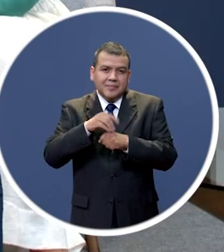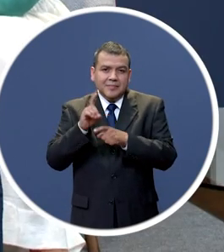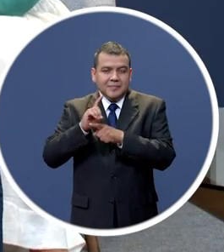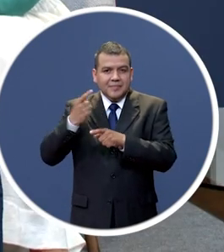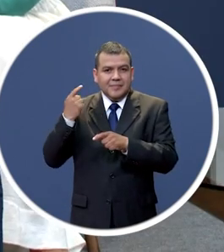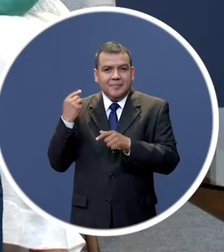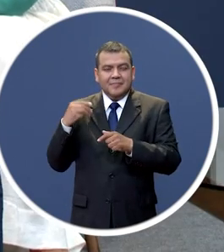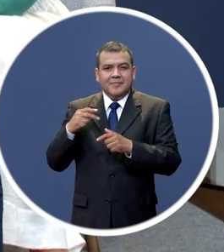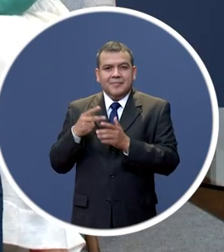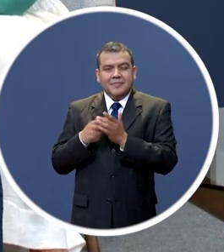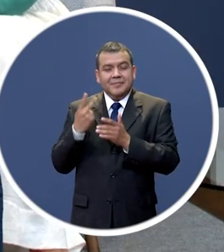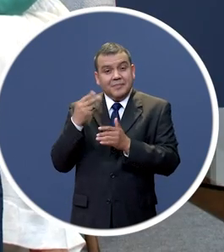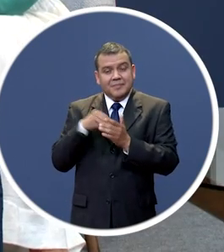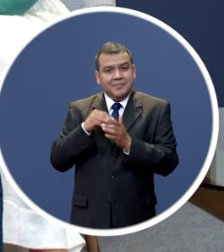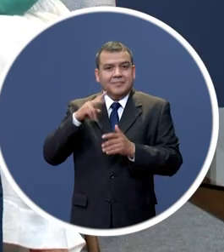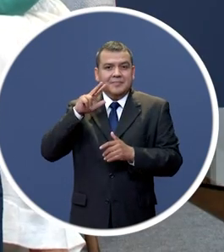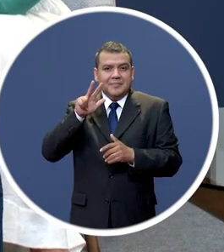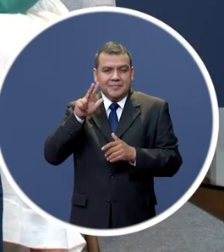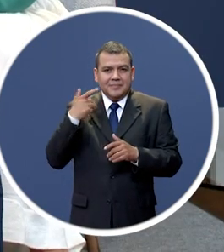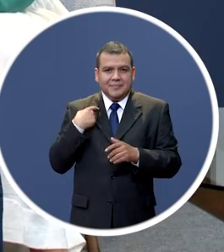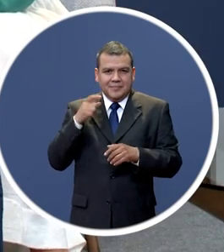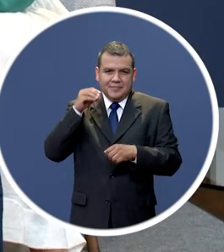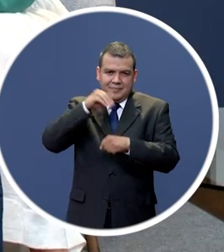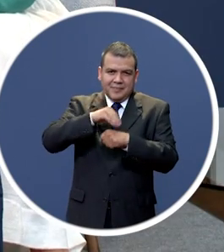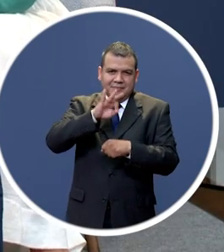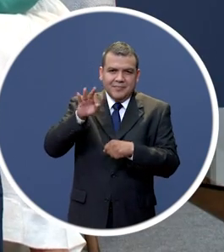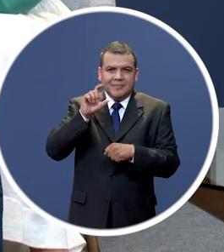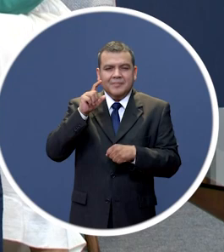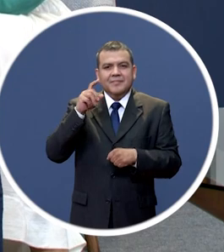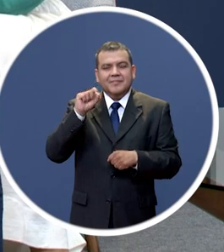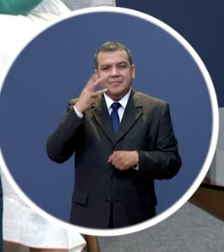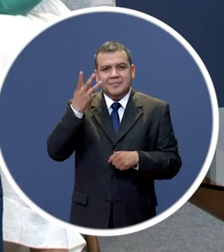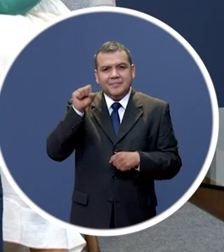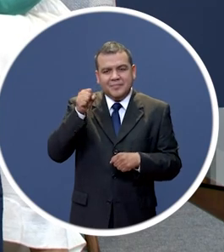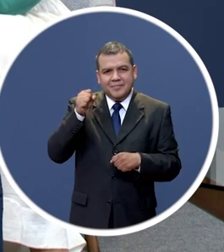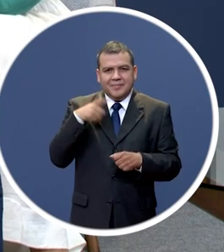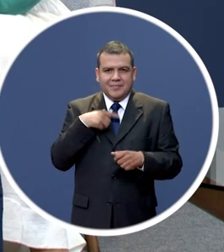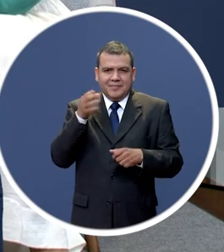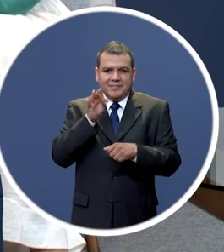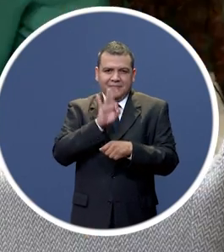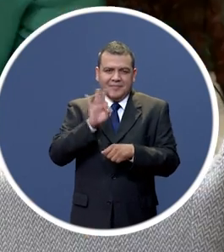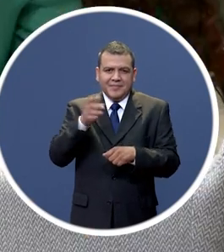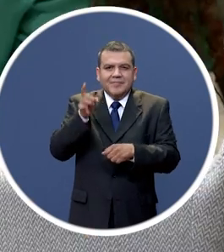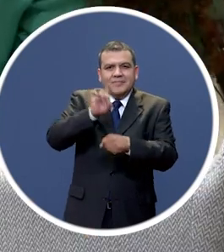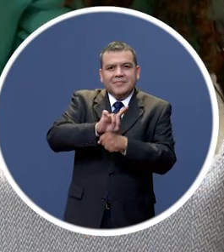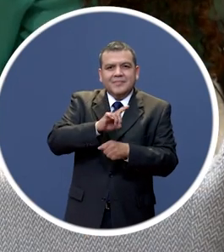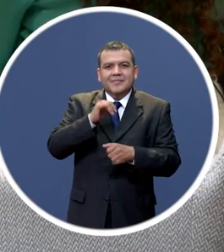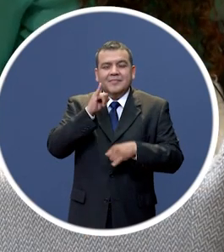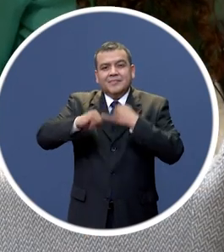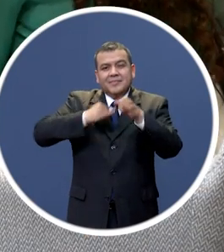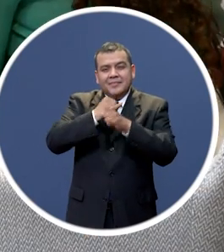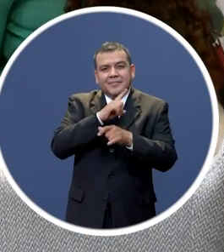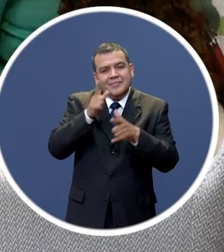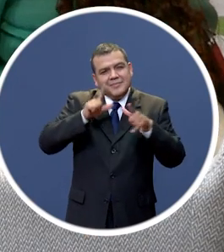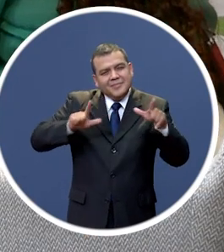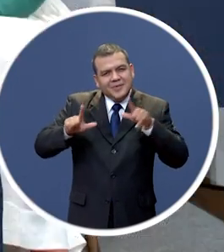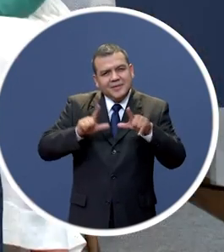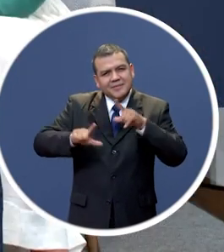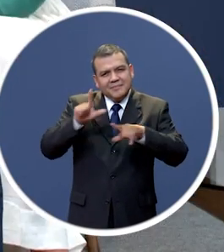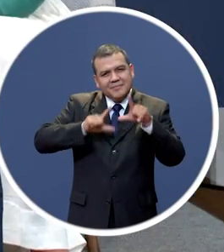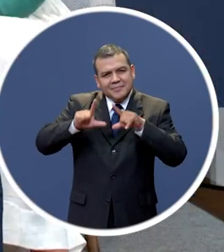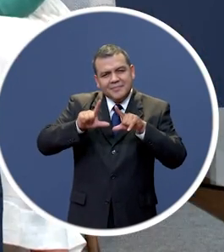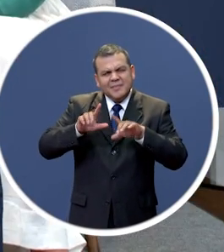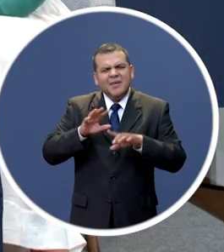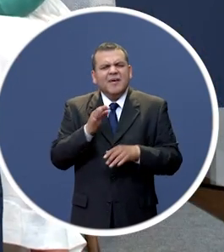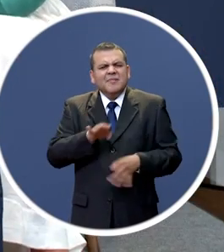partir del 2018-23 de septiembre como el día para conmemorar el Día Internacional de la Lengua de Señas. ¿Por qué es importante